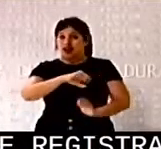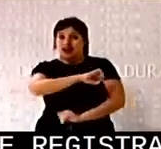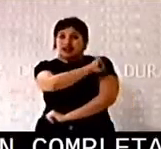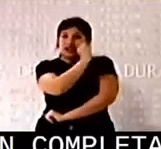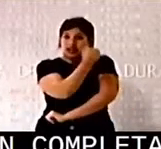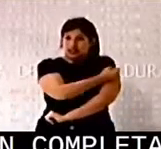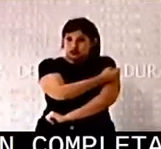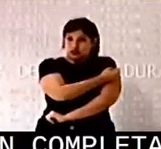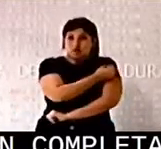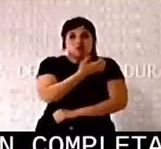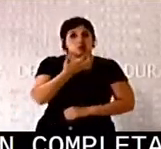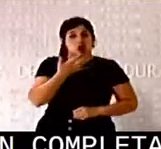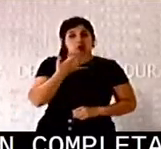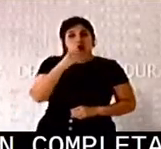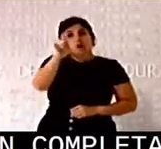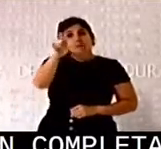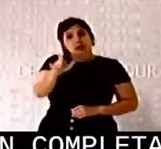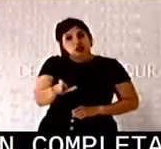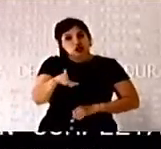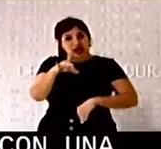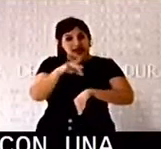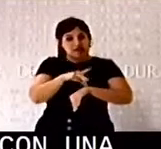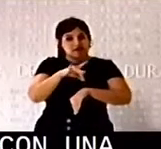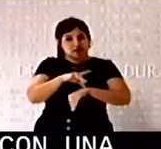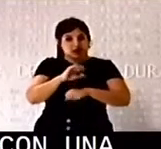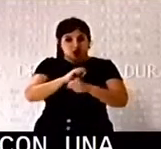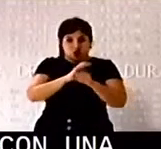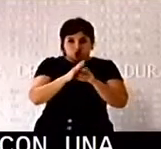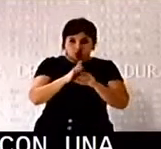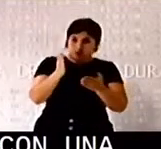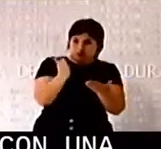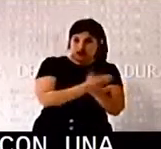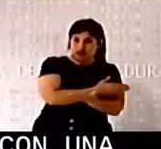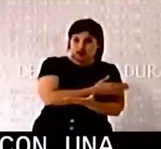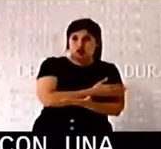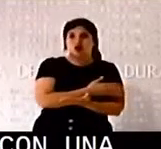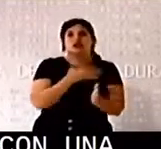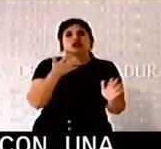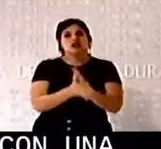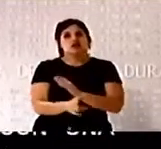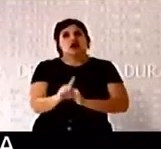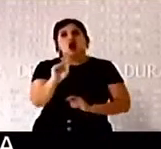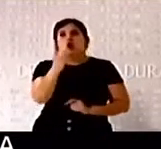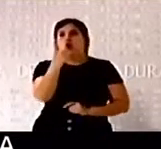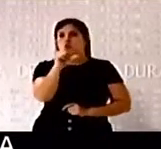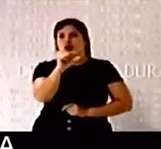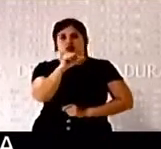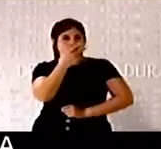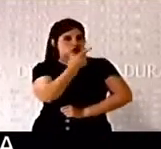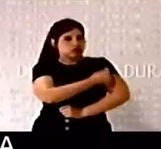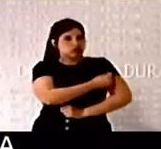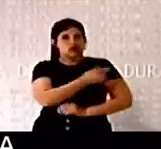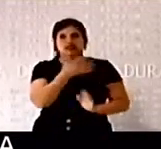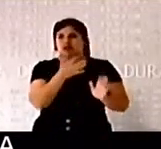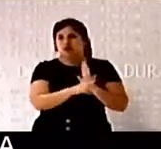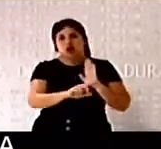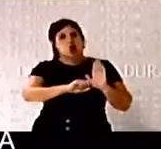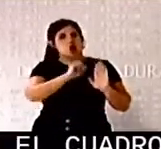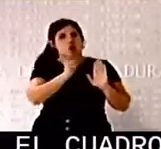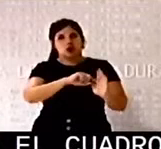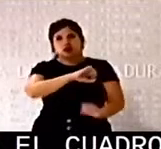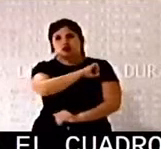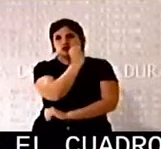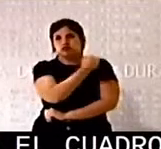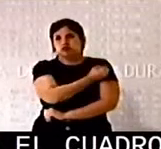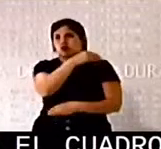una persona ha pasado la enfermedad con una sola dosis de las vacunas, ya está con la vacunación completa y se registra así en el cuadro de mando del